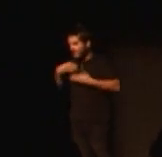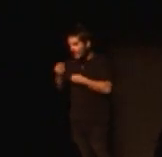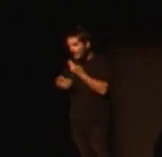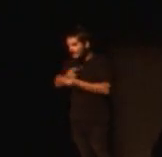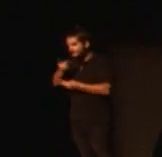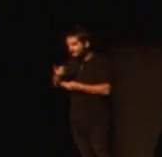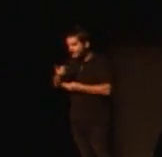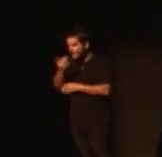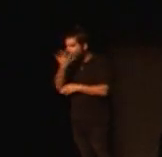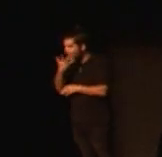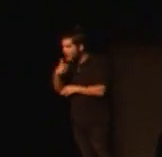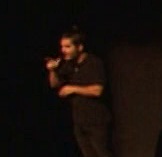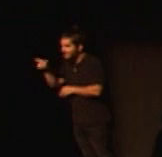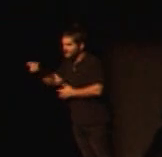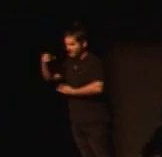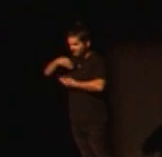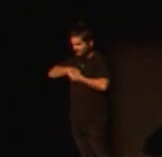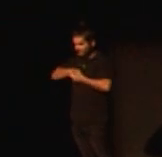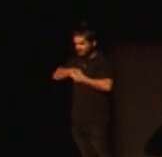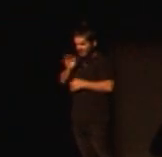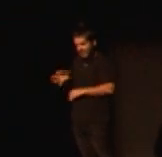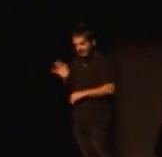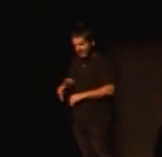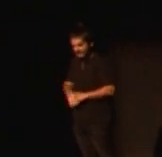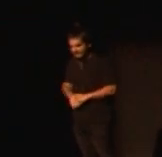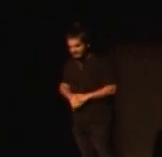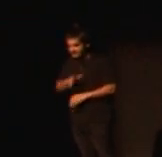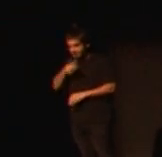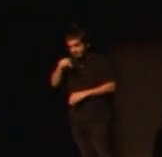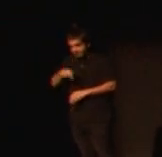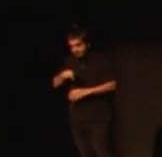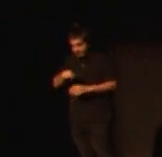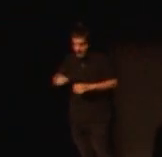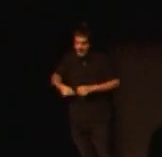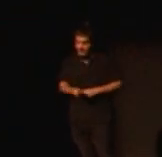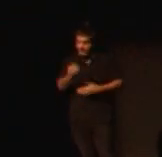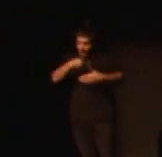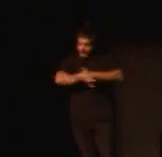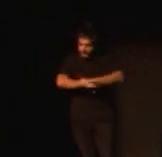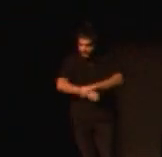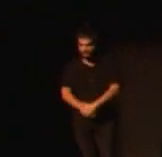verdadero interior de las personas. Pues aquí la guardamos en nuestra maleta.